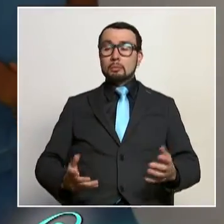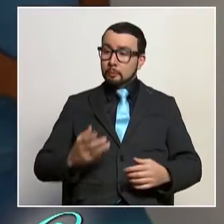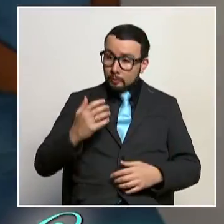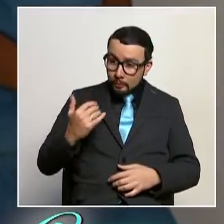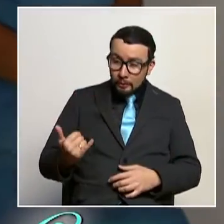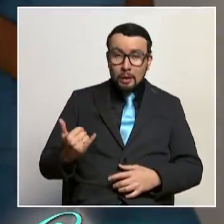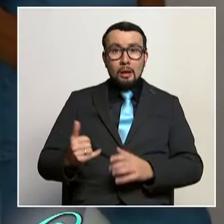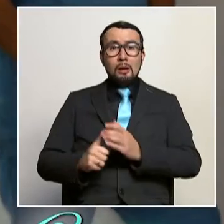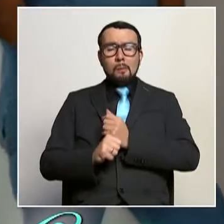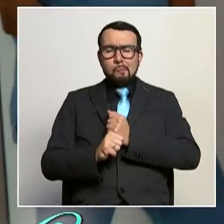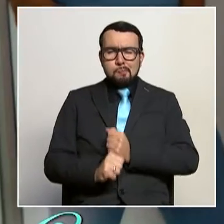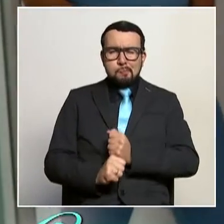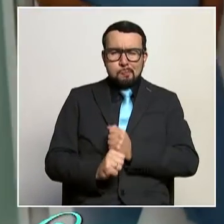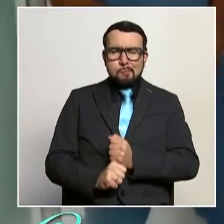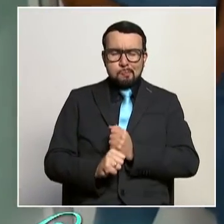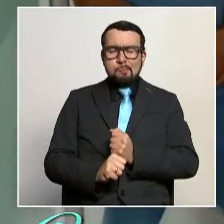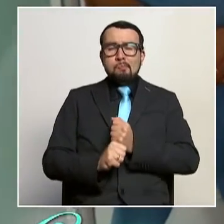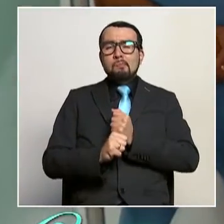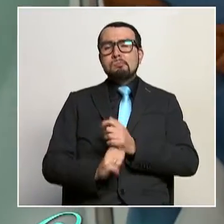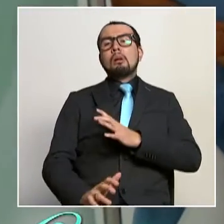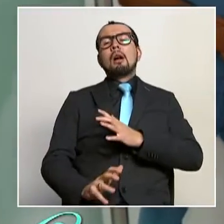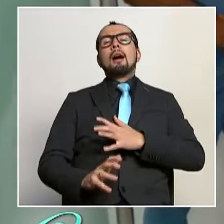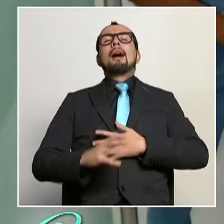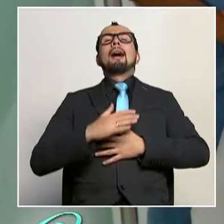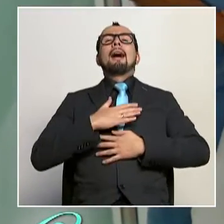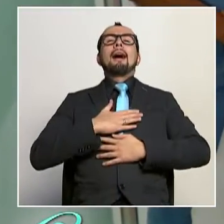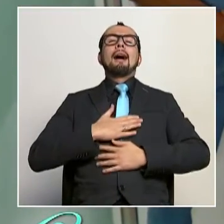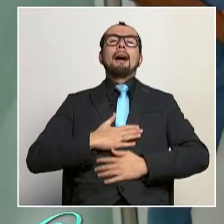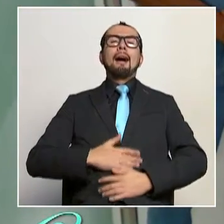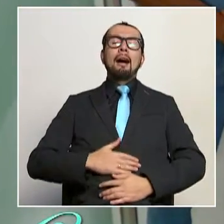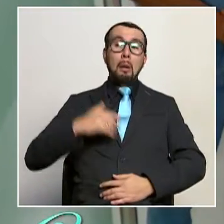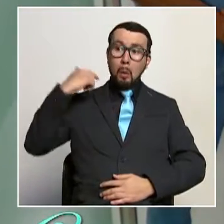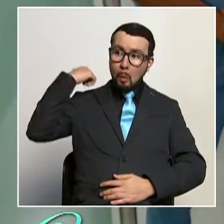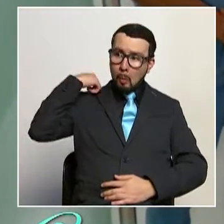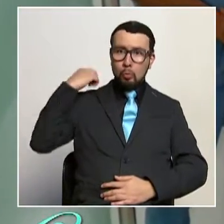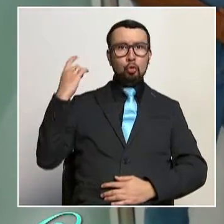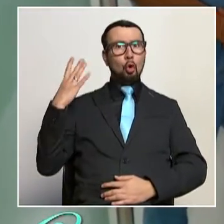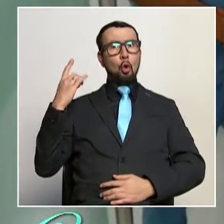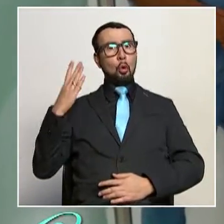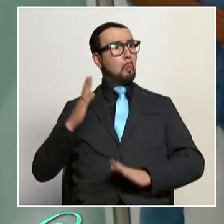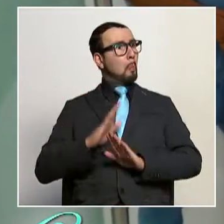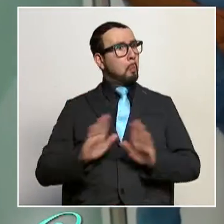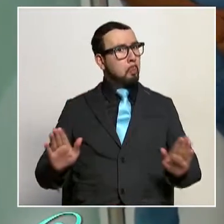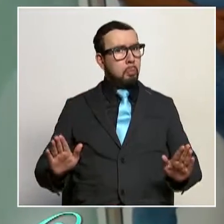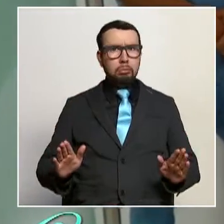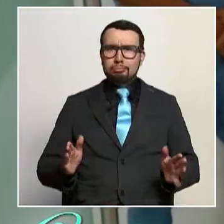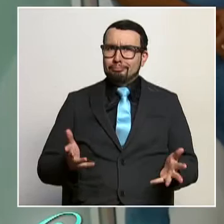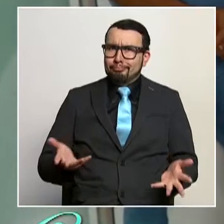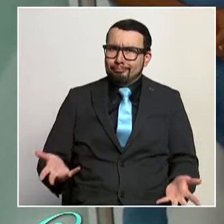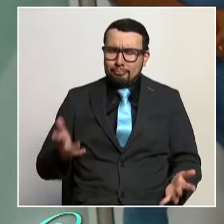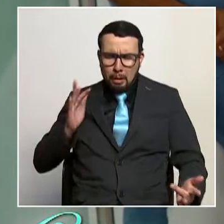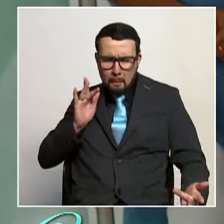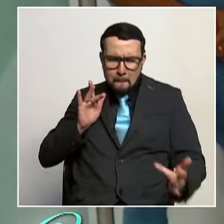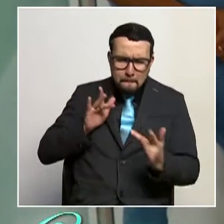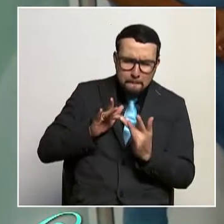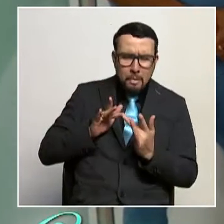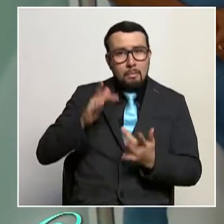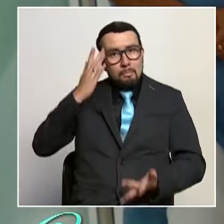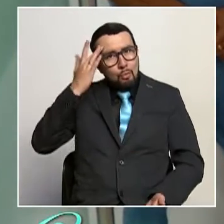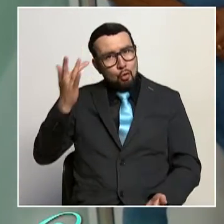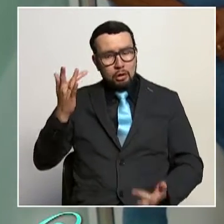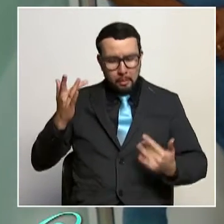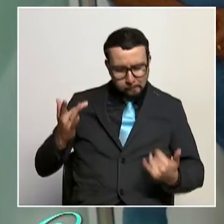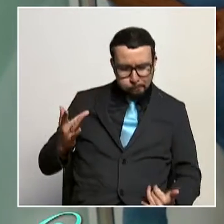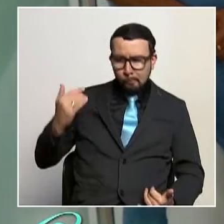estreñimiento, cuando él da el cuerpo o bota todos esos gases, mejora el dolor lumbar. Y uno dice, pero ¿por qué una cosa